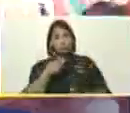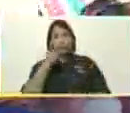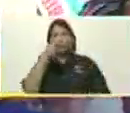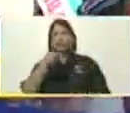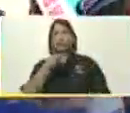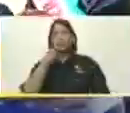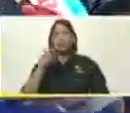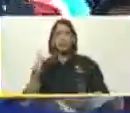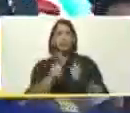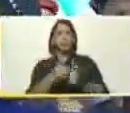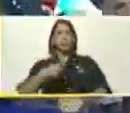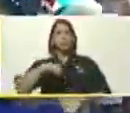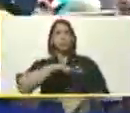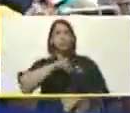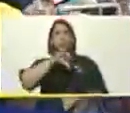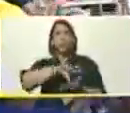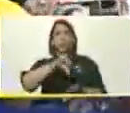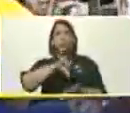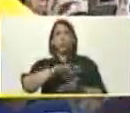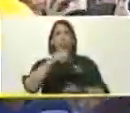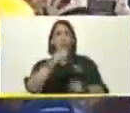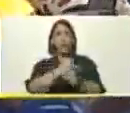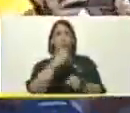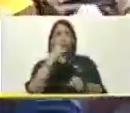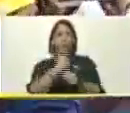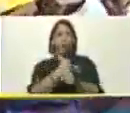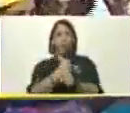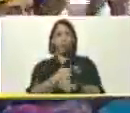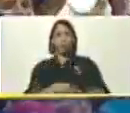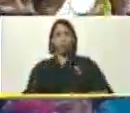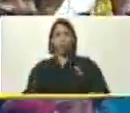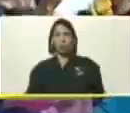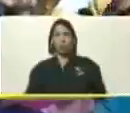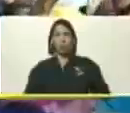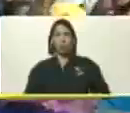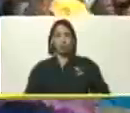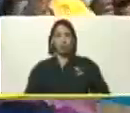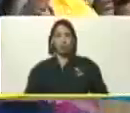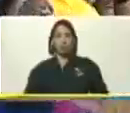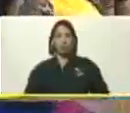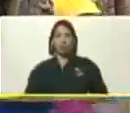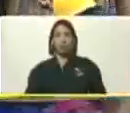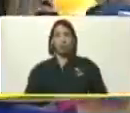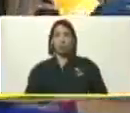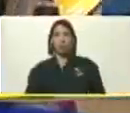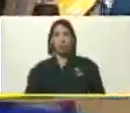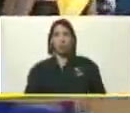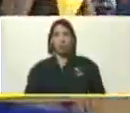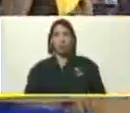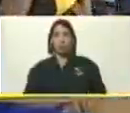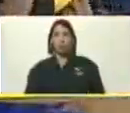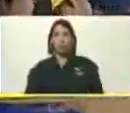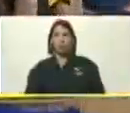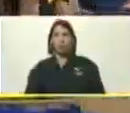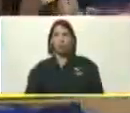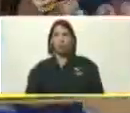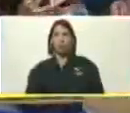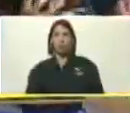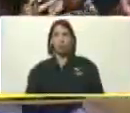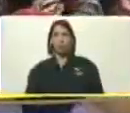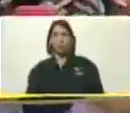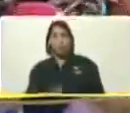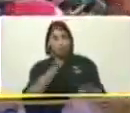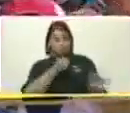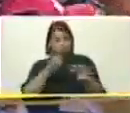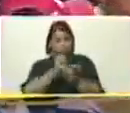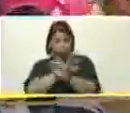con nuestra central de trabajadores. Y para cerrar, señor presidente, queremos decirle